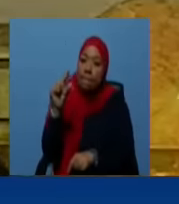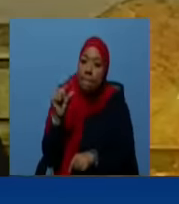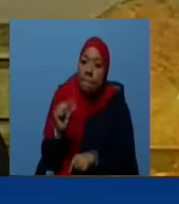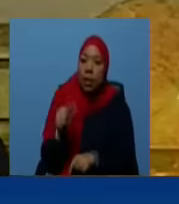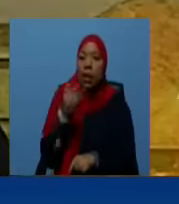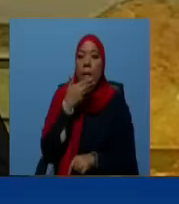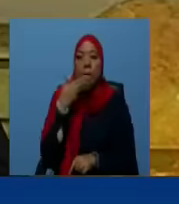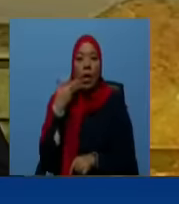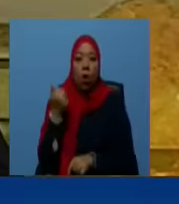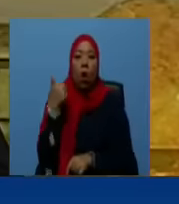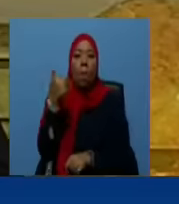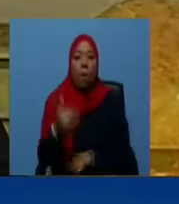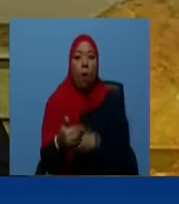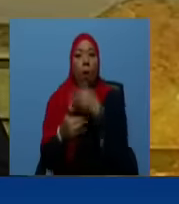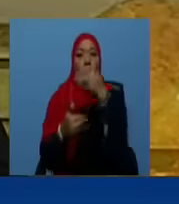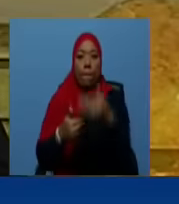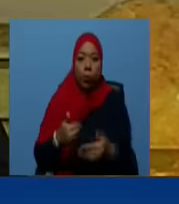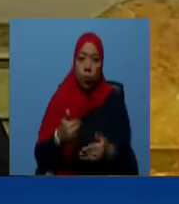hiperinflación.